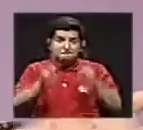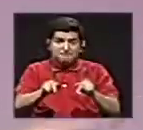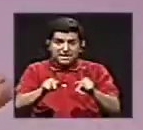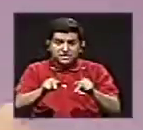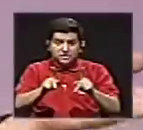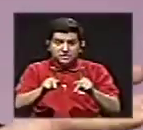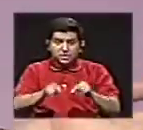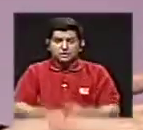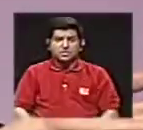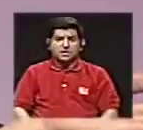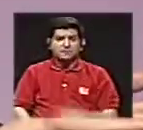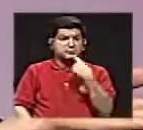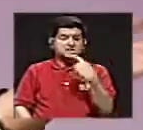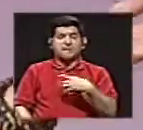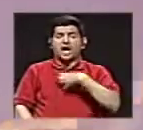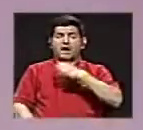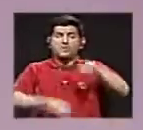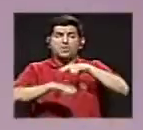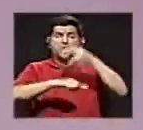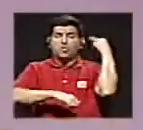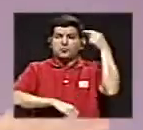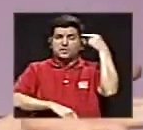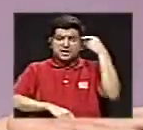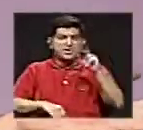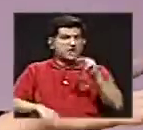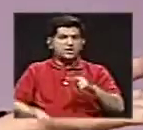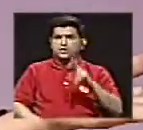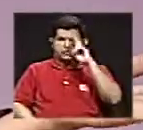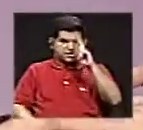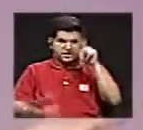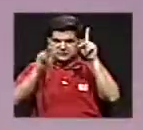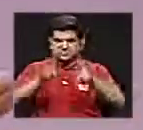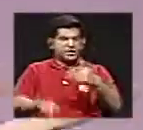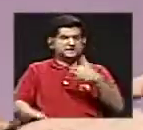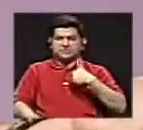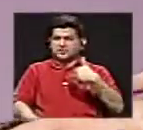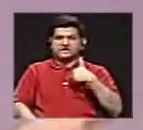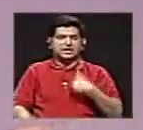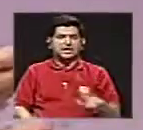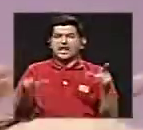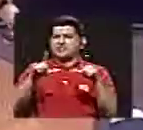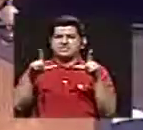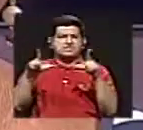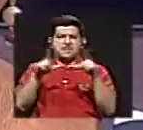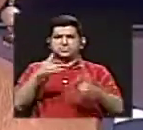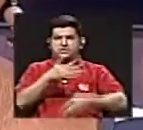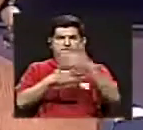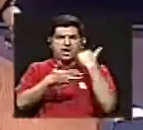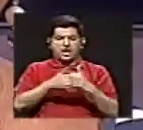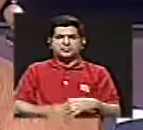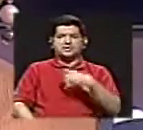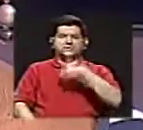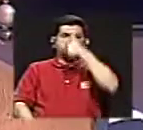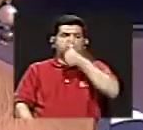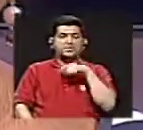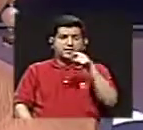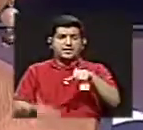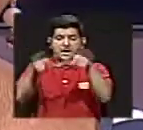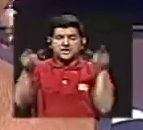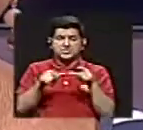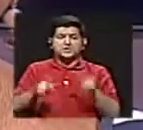ahora es patrimonio natural del Estado, o sea, que ya ni les están reconociendo a la gente que tiene título, que tenía propiedad privada dentro de este